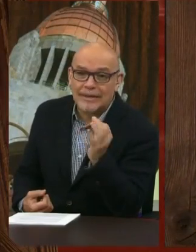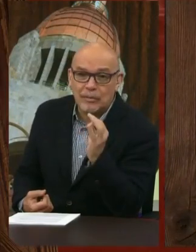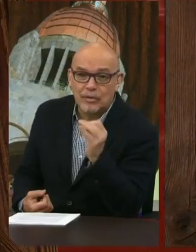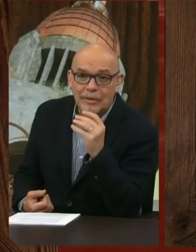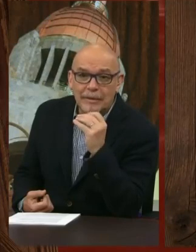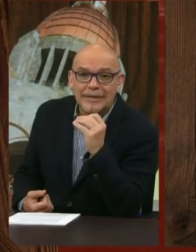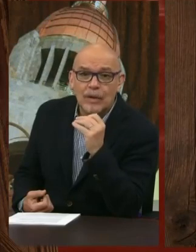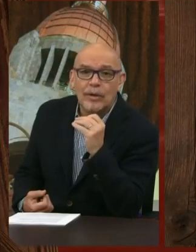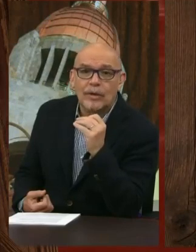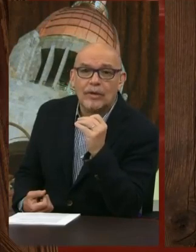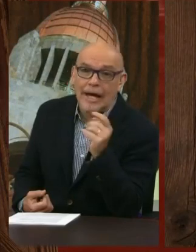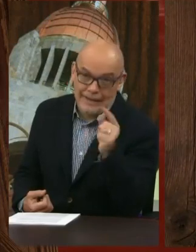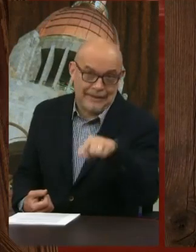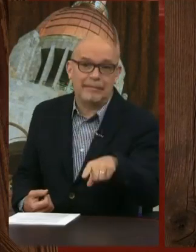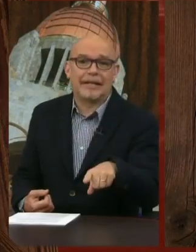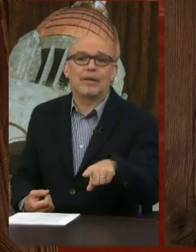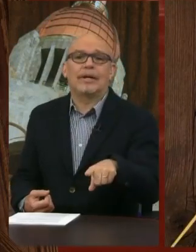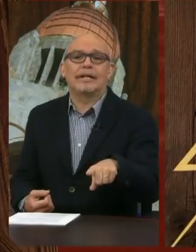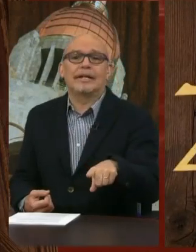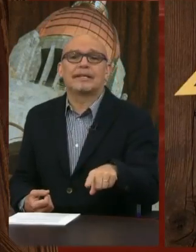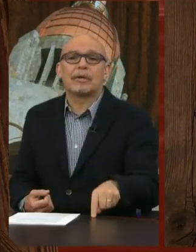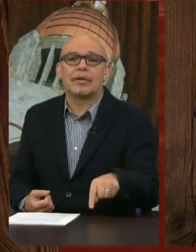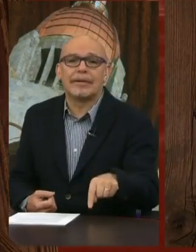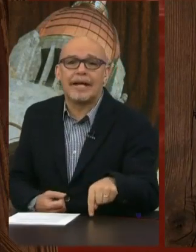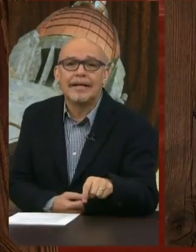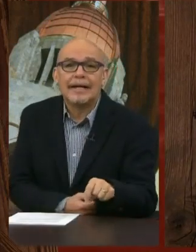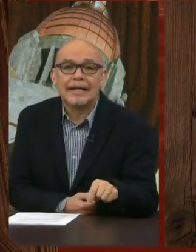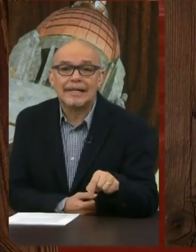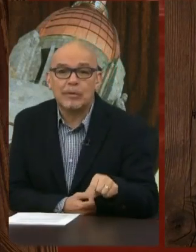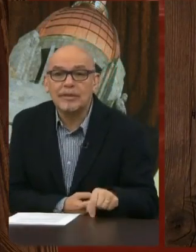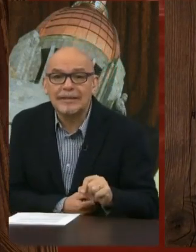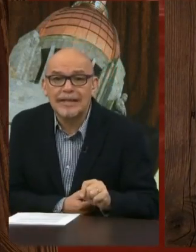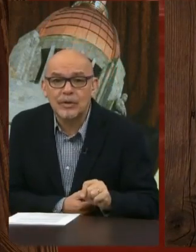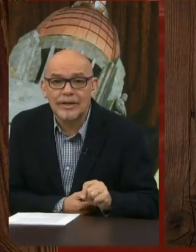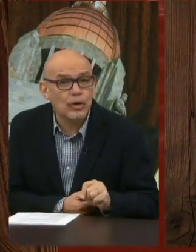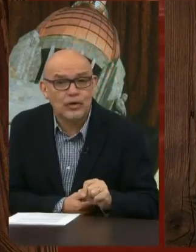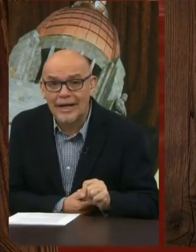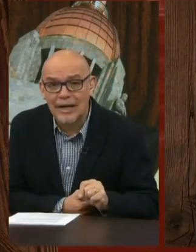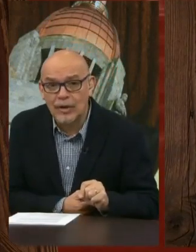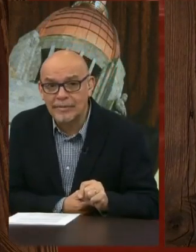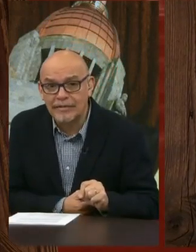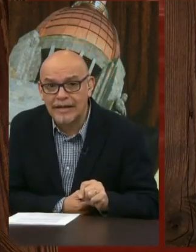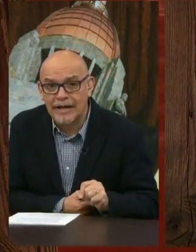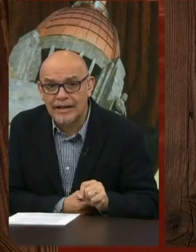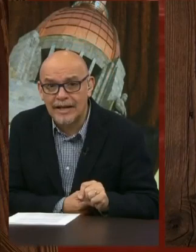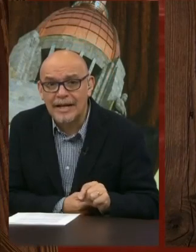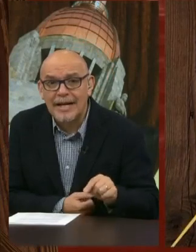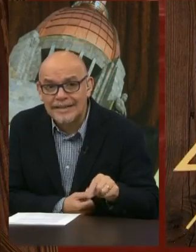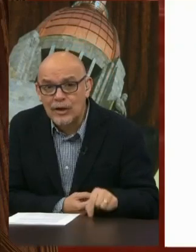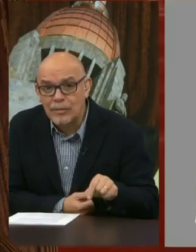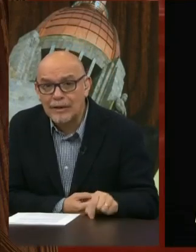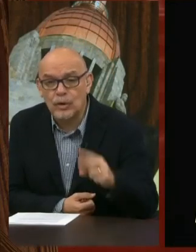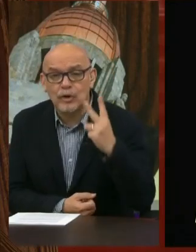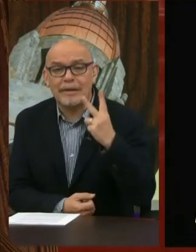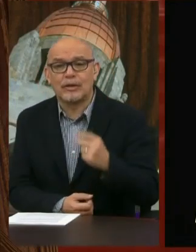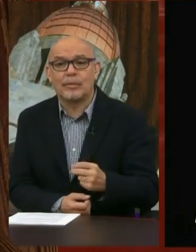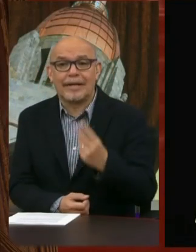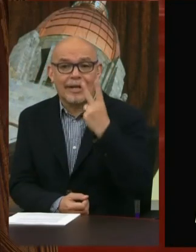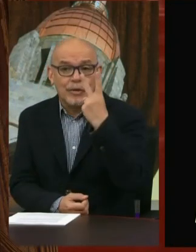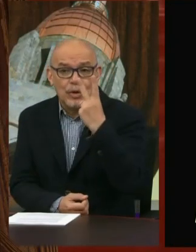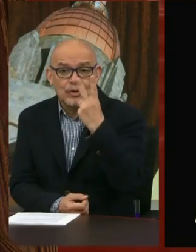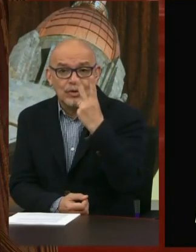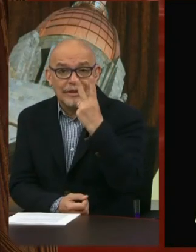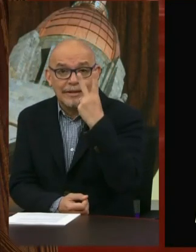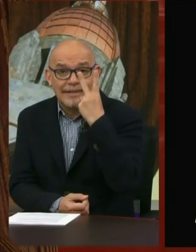la multa, estamos completamente de acuerdo. Ahí sí, mi querido INE, y espero de verdad que en las próximas elecciones no salgan con la misma fregadera. Cero y van dos, Partido